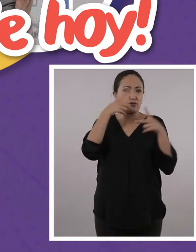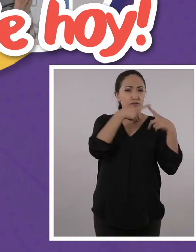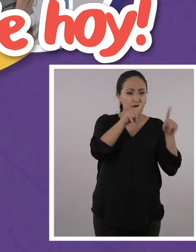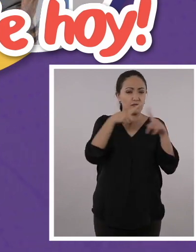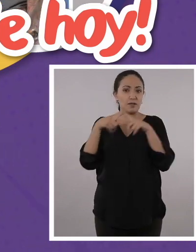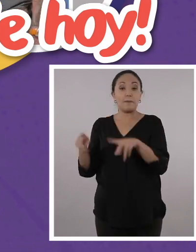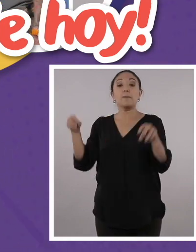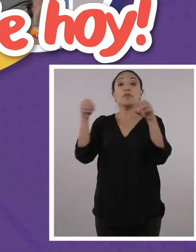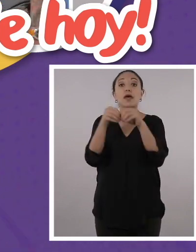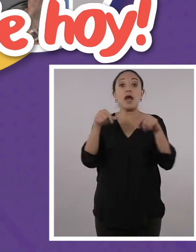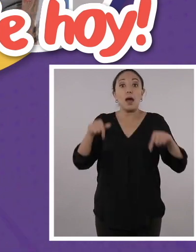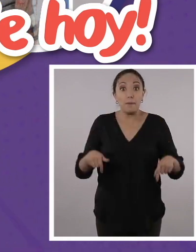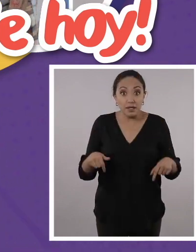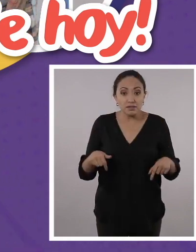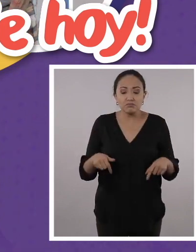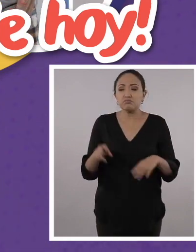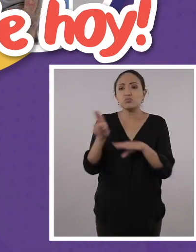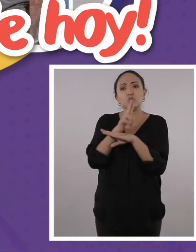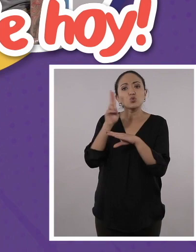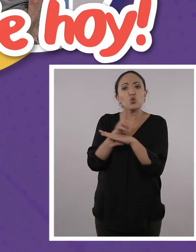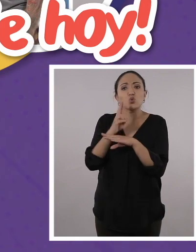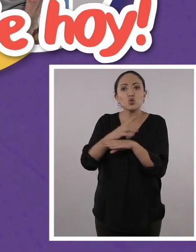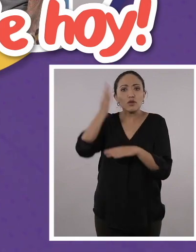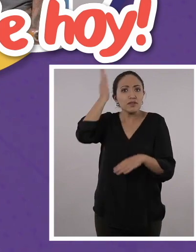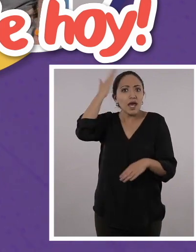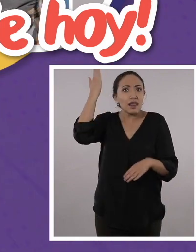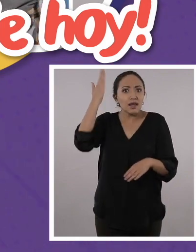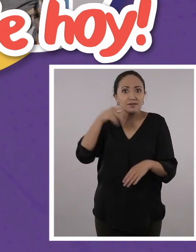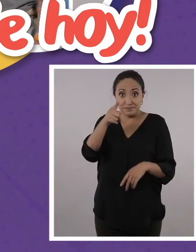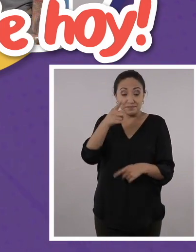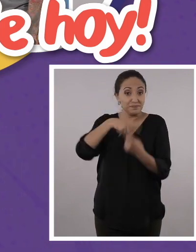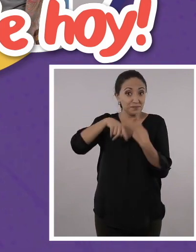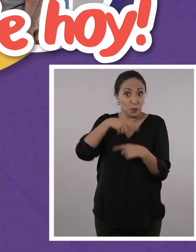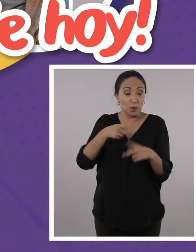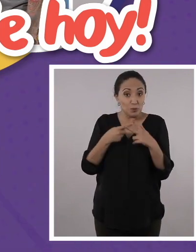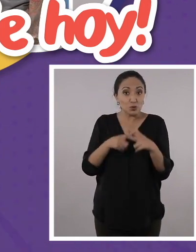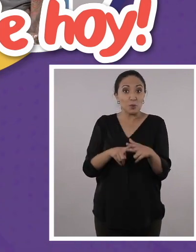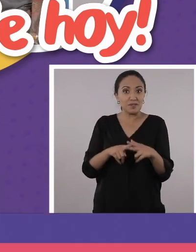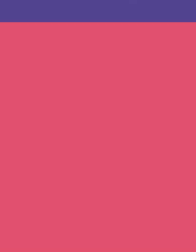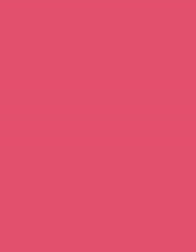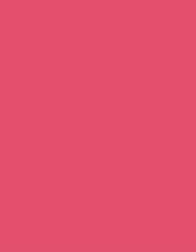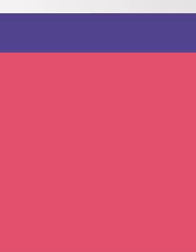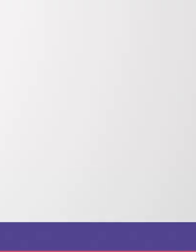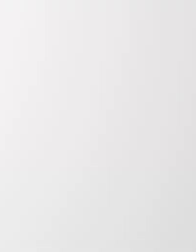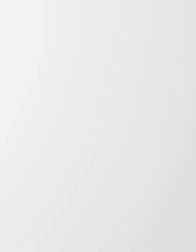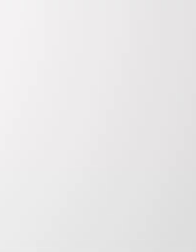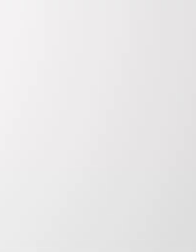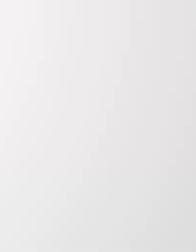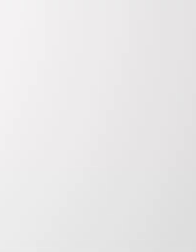vamos a conocer acerca del correcto uso de la tilde. ¡No te muevas, que aquí empieza Aprender la Tele!